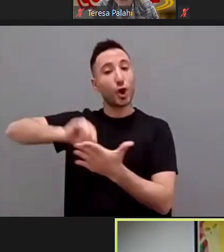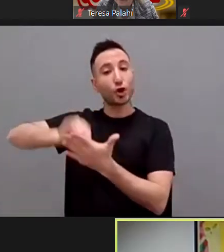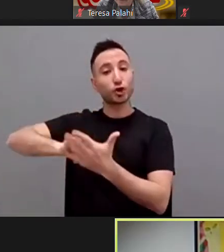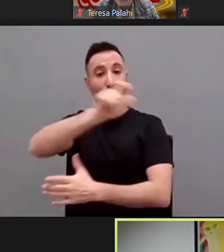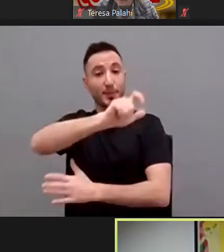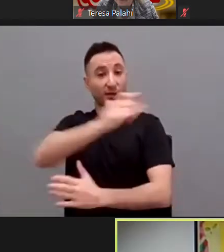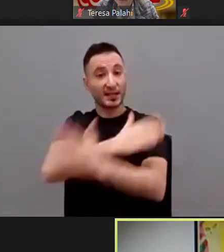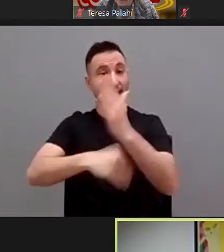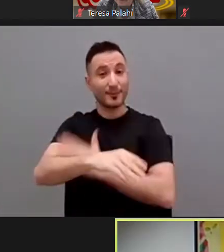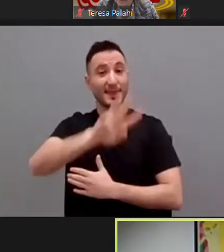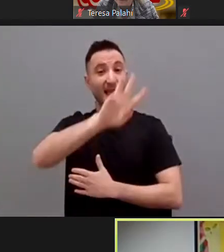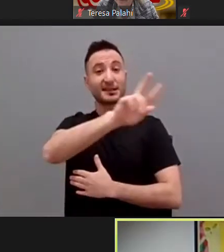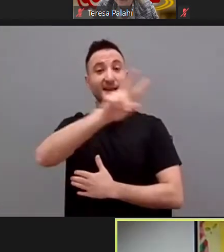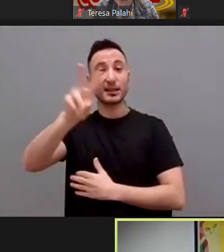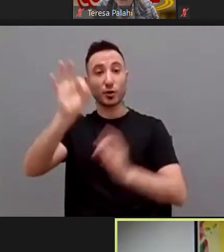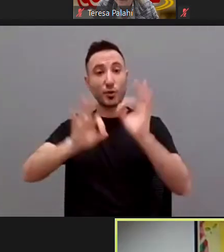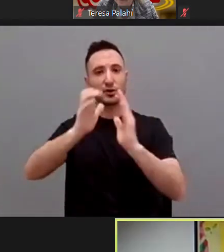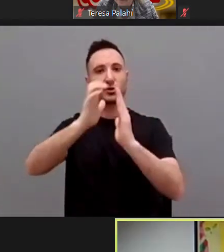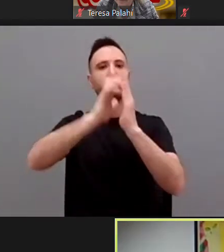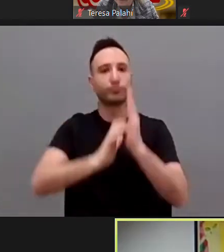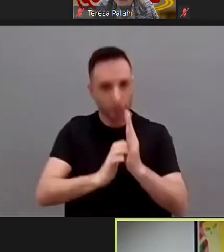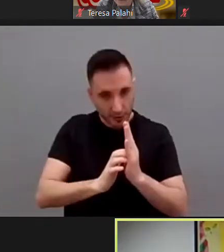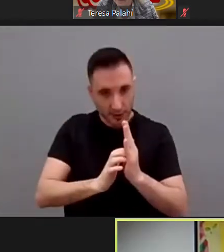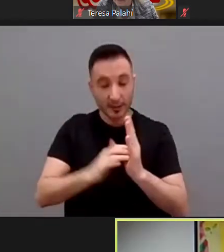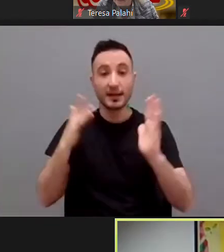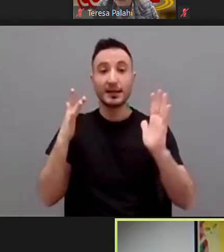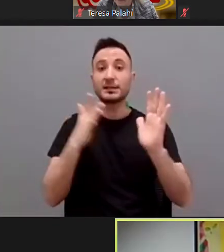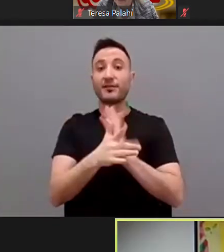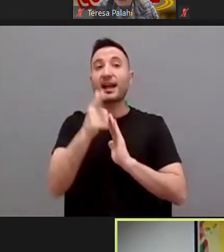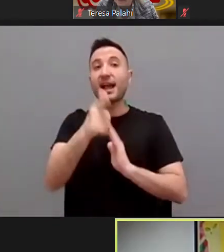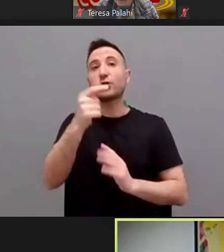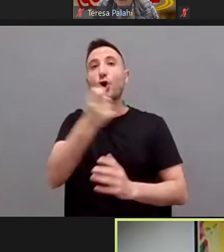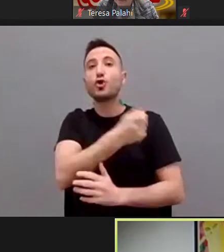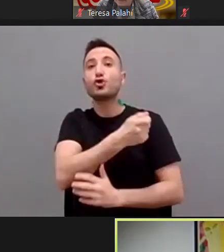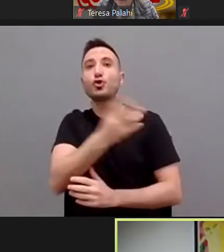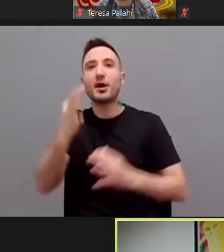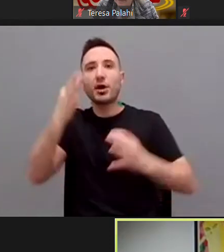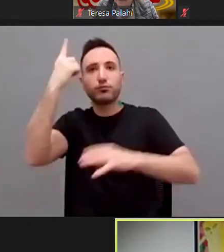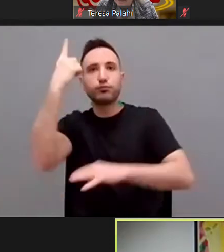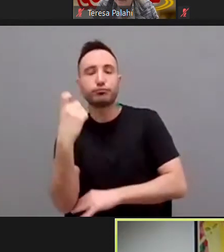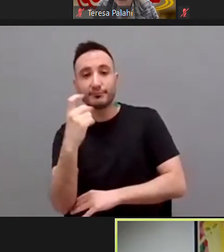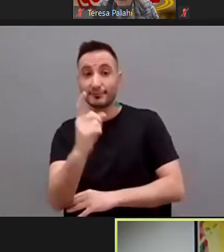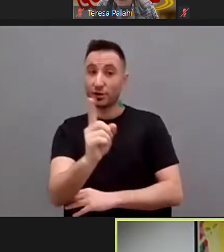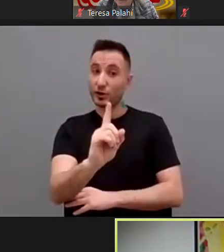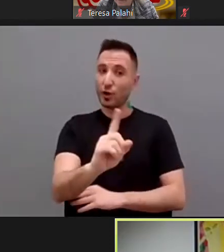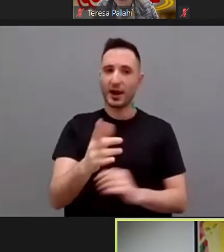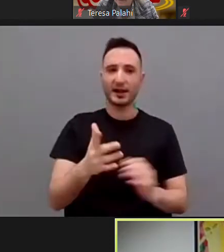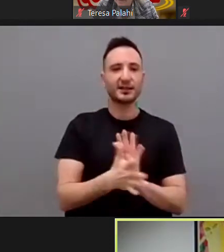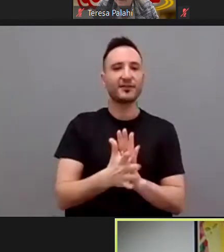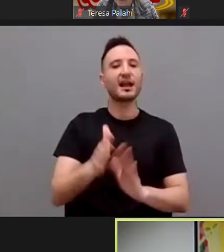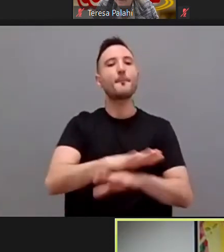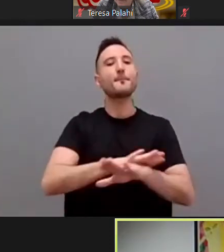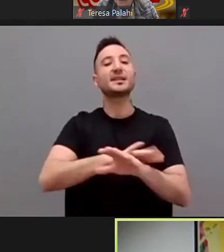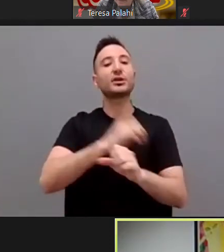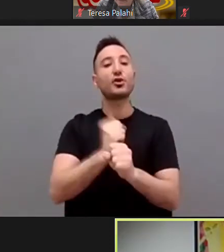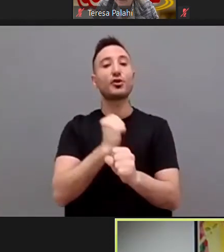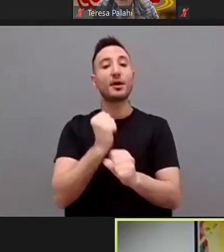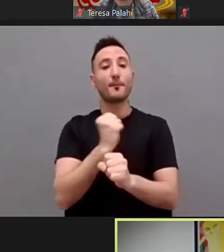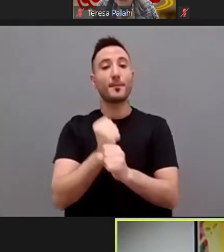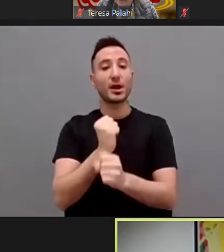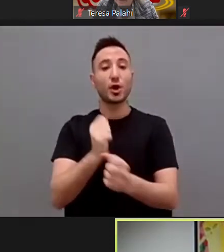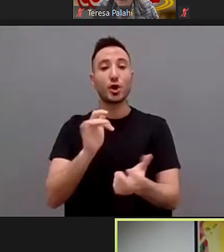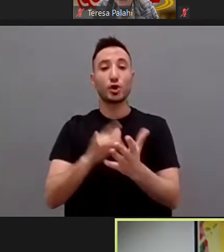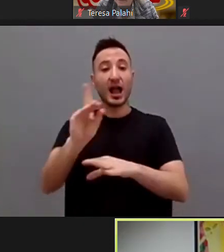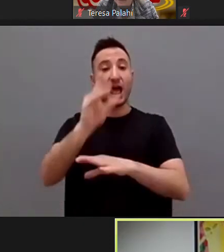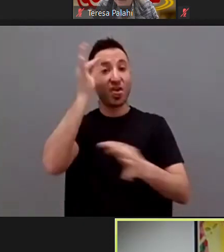discapacidad y ni siquiera son cifras definitivas porque el Servicio Público de Empleo publica los datos definitivos del año hacia mediados